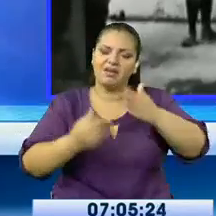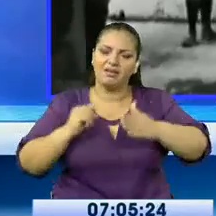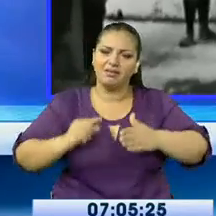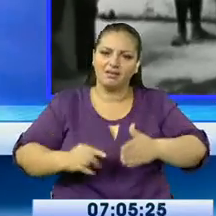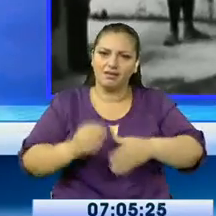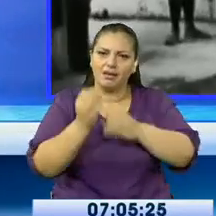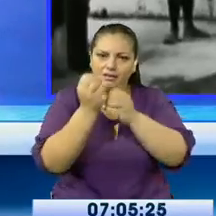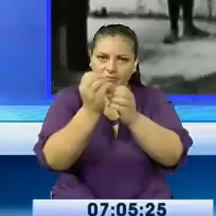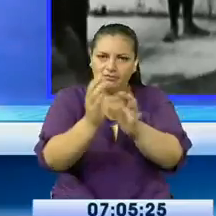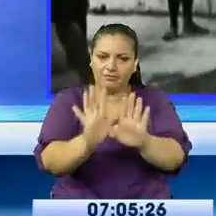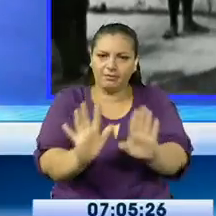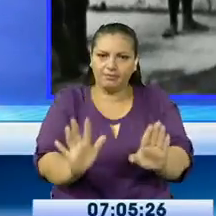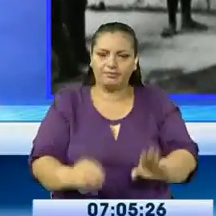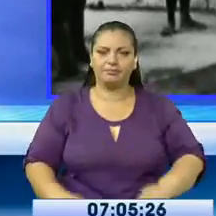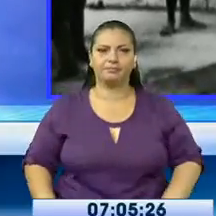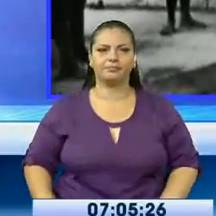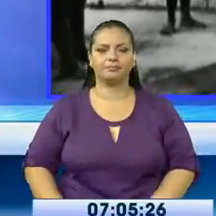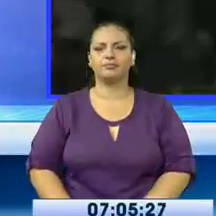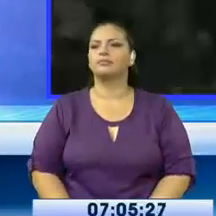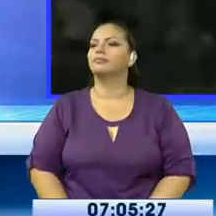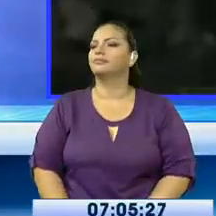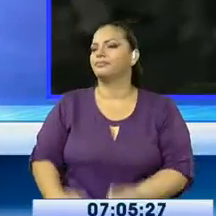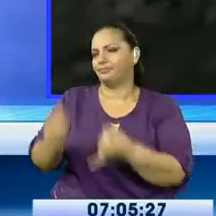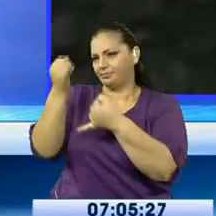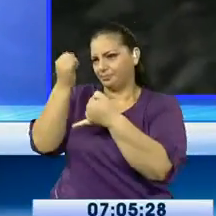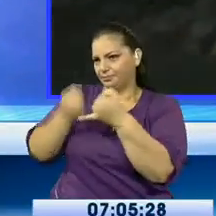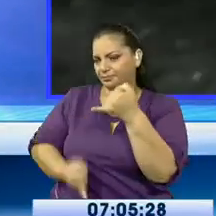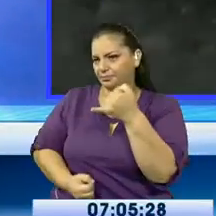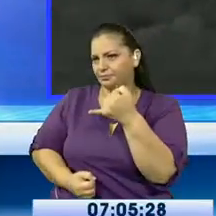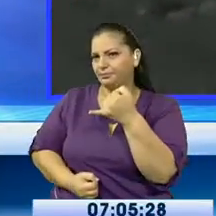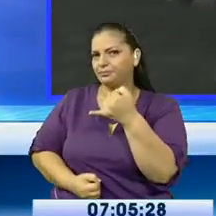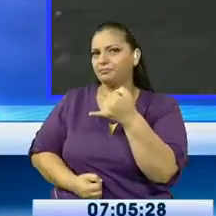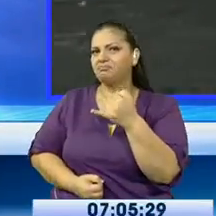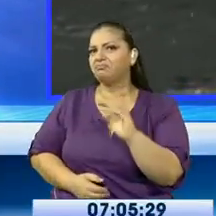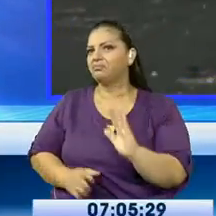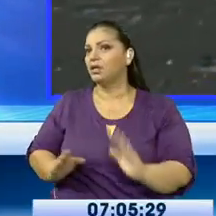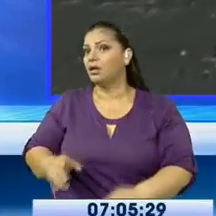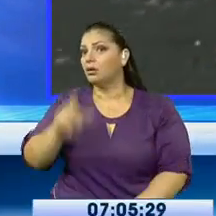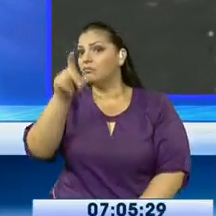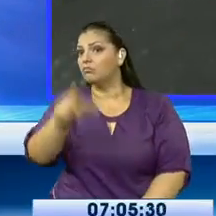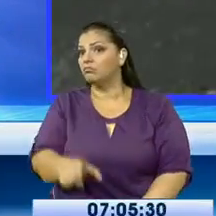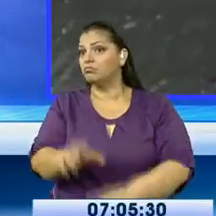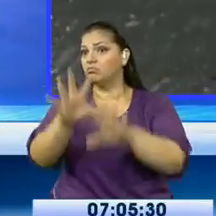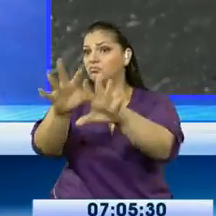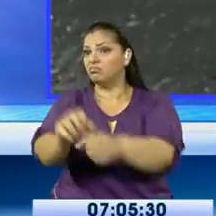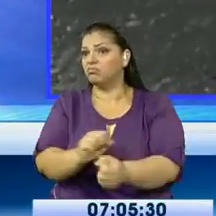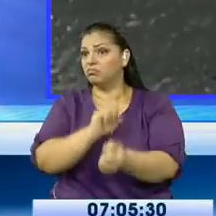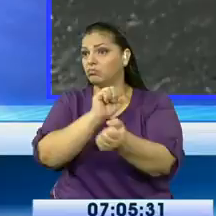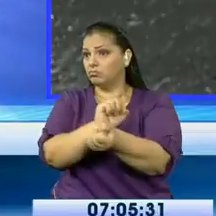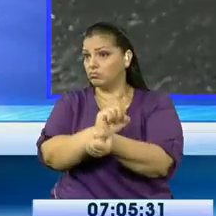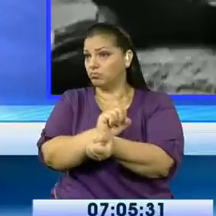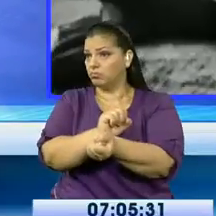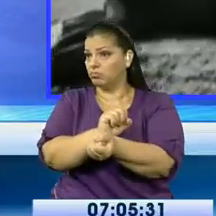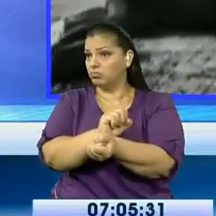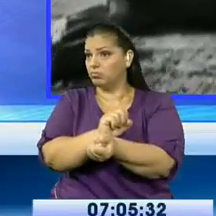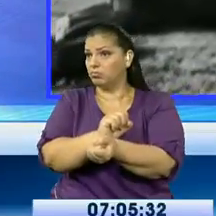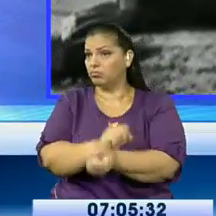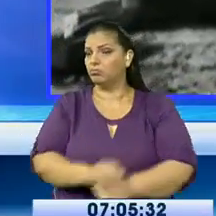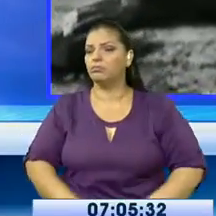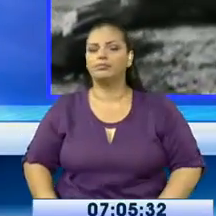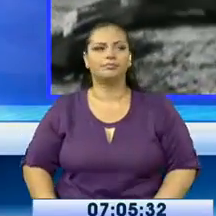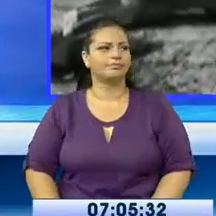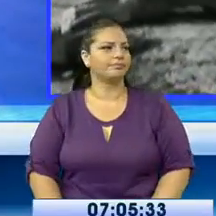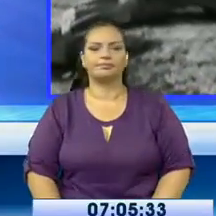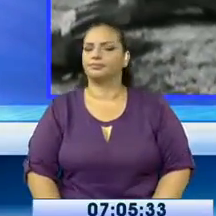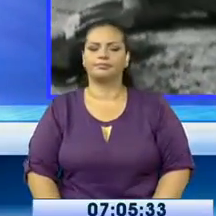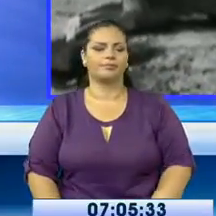luz a la verdad, ¿no? Ya para finalizar, capitán, ¿alguna persona retenida en torno a las investigaciones? Por el momento